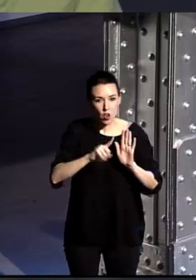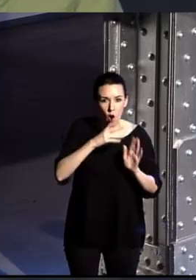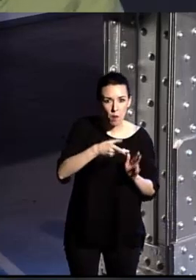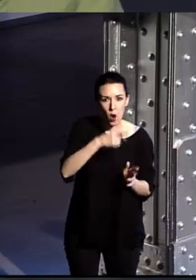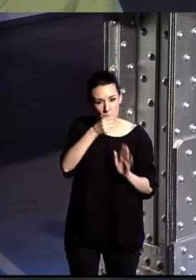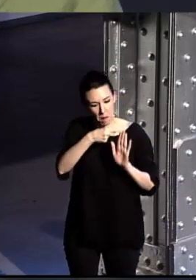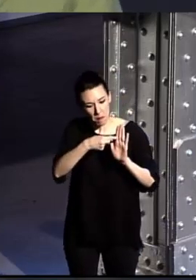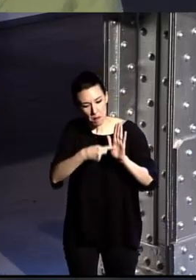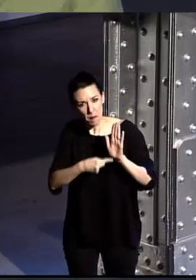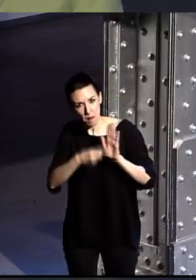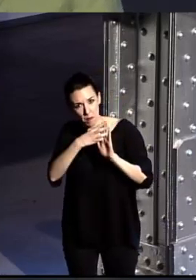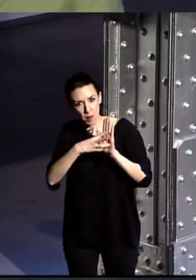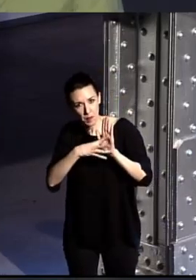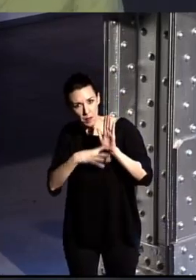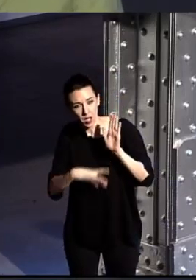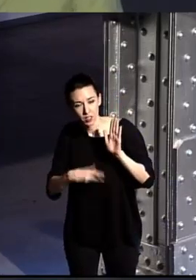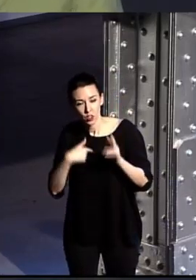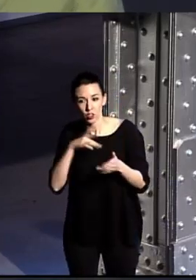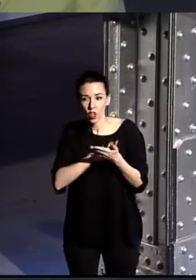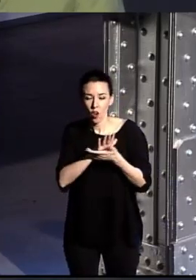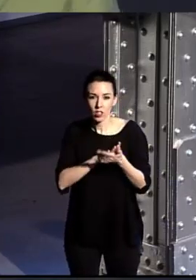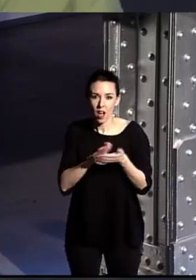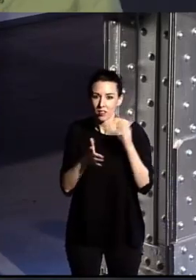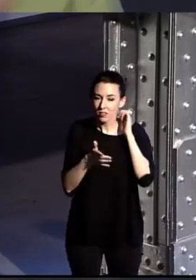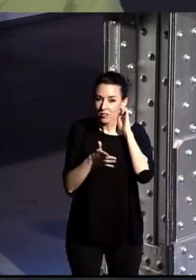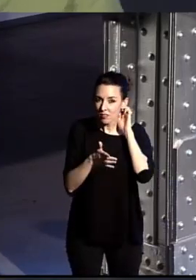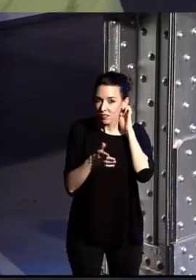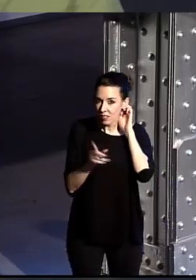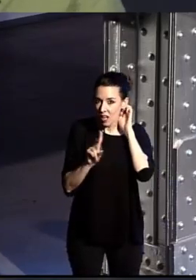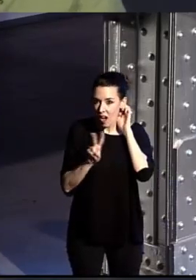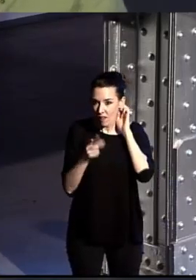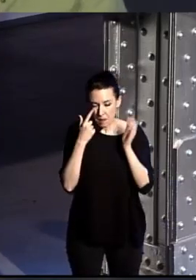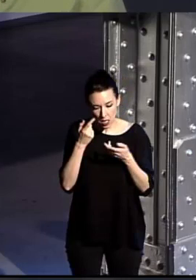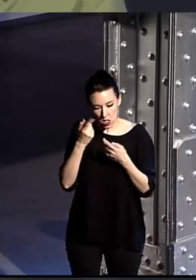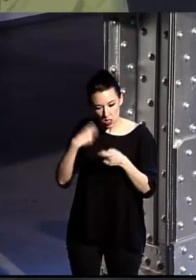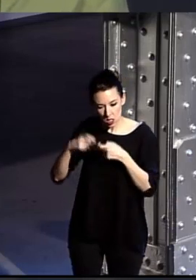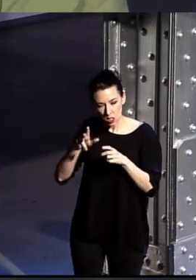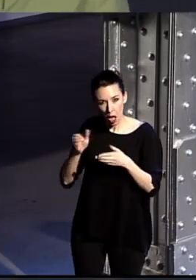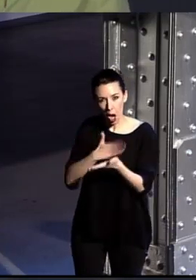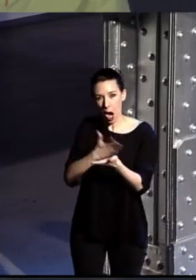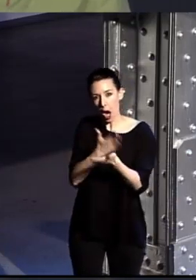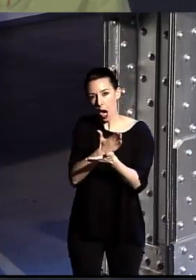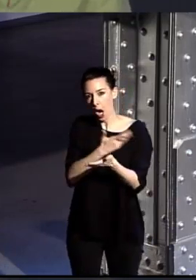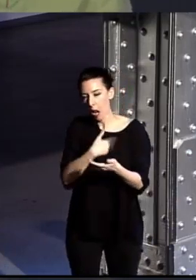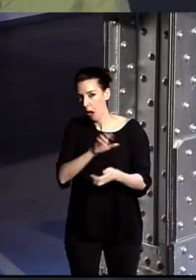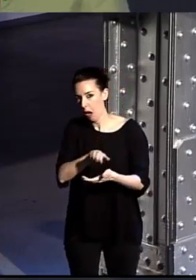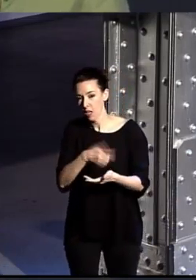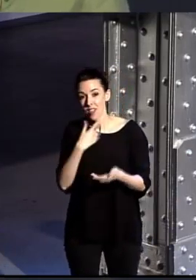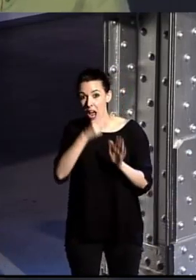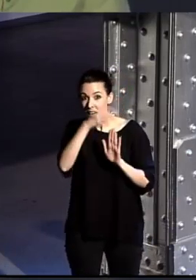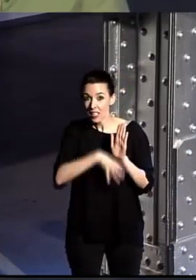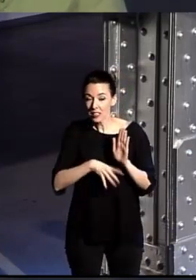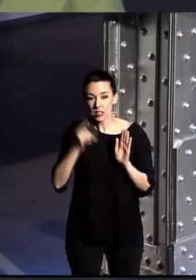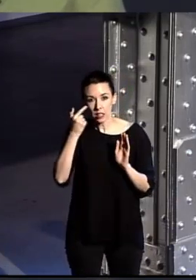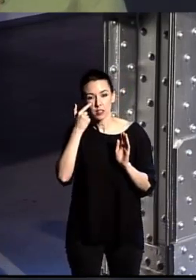como hizo, que es la parte que cuando uno lee a Verne haces así y te lo saltas, ¿no? Entonces, en esas listas aparece